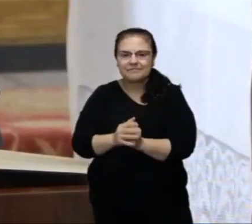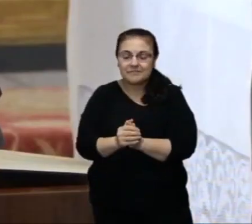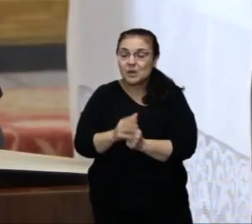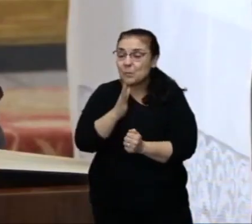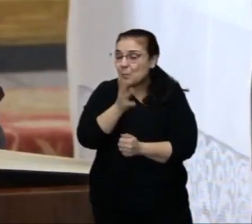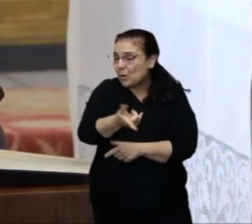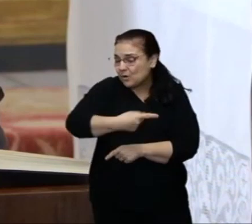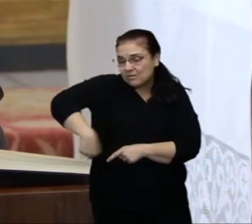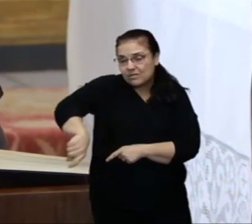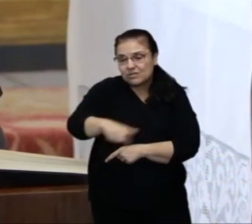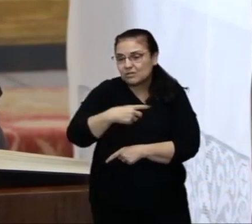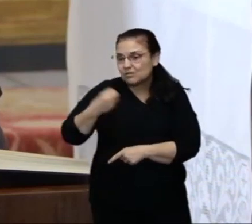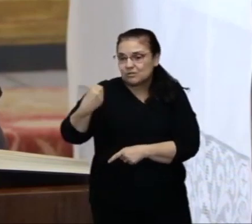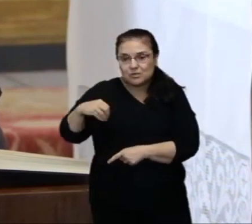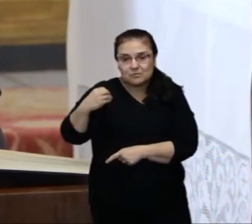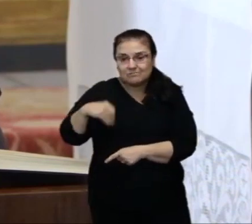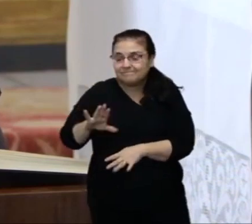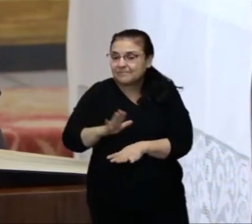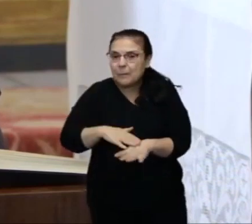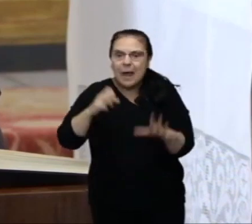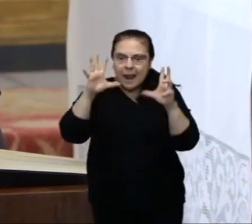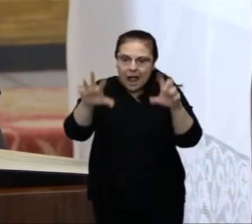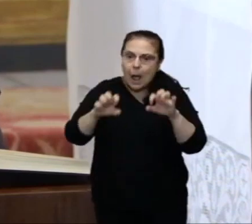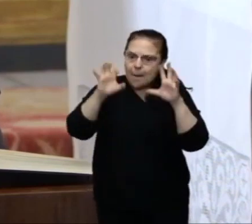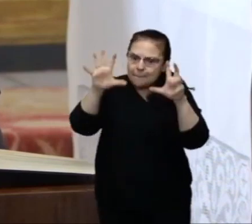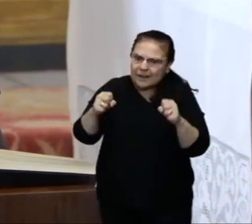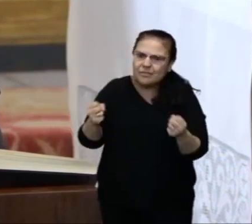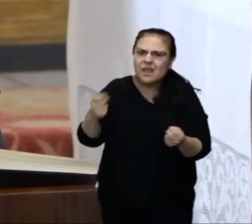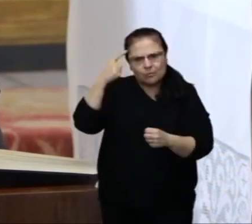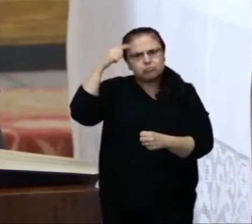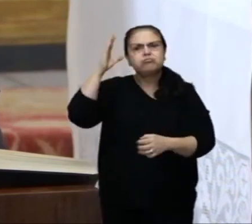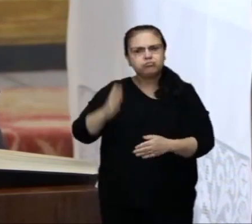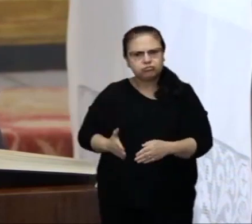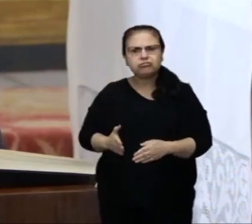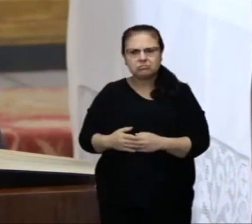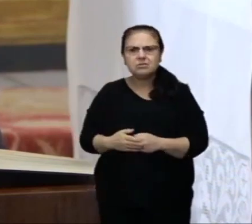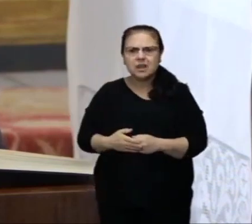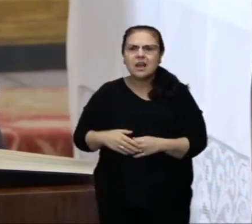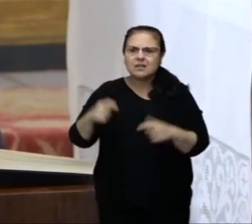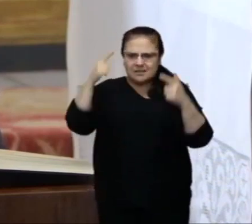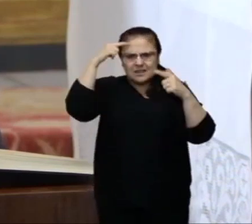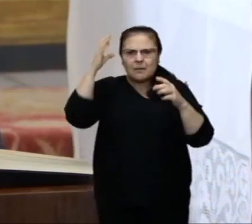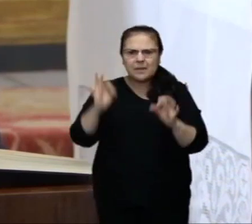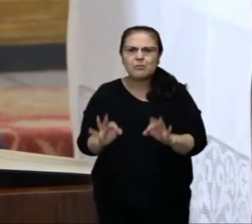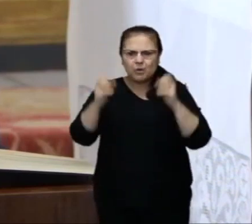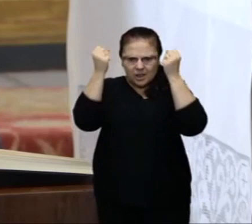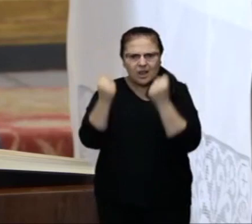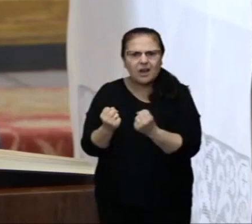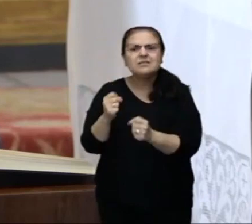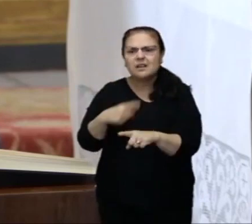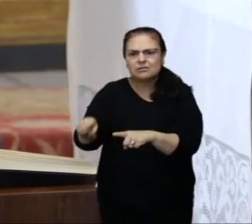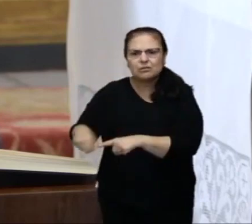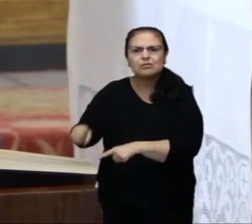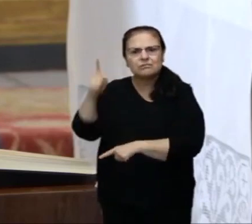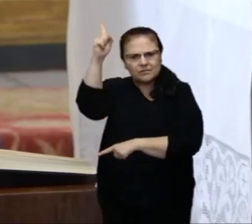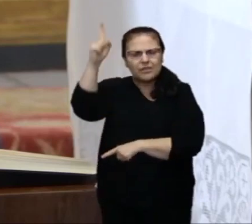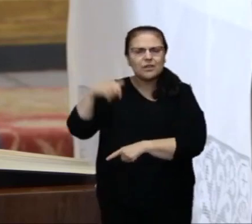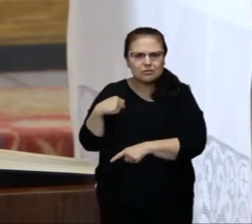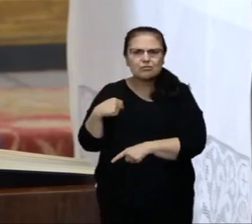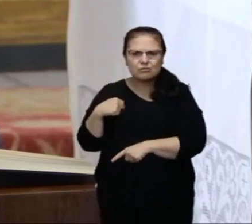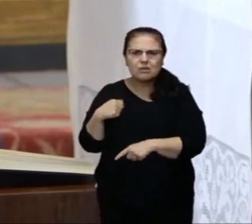Por nosotros mismos, para que aprendamos sinceramente la sabiduría de las cosas de Dios y